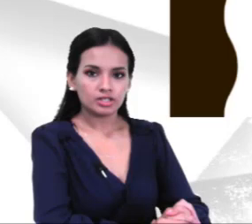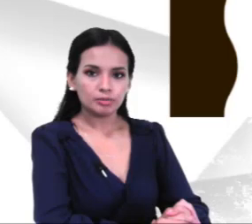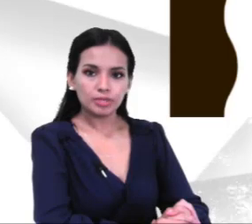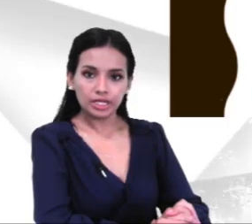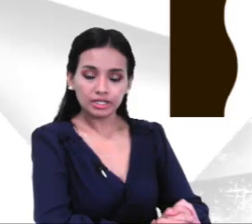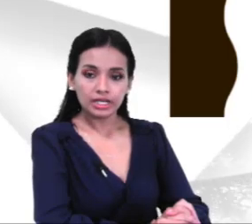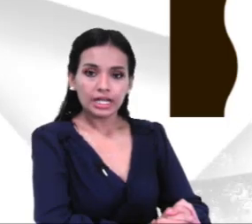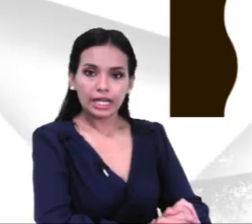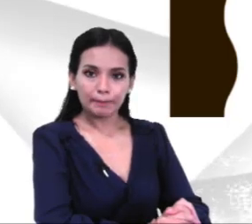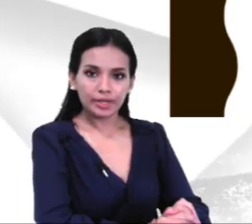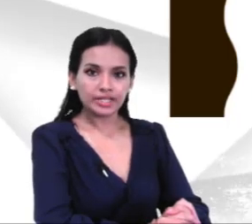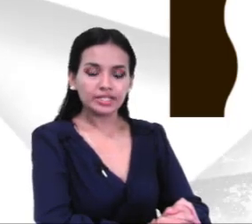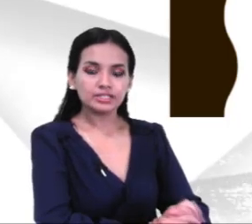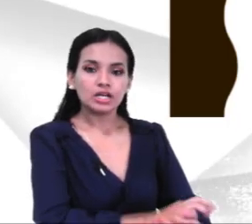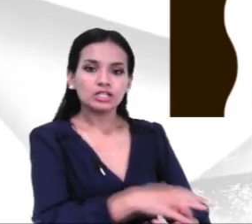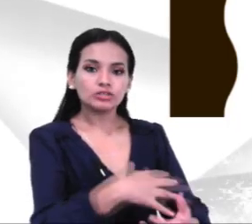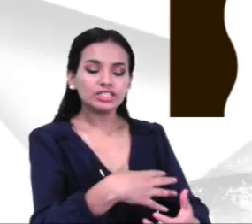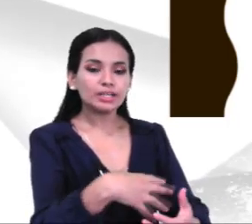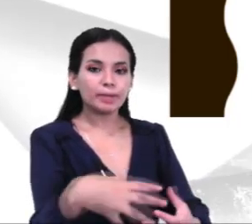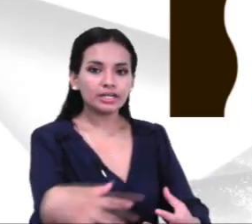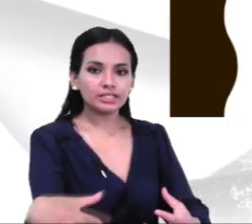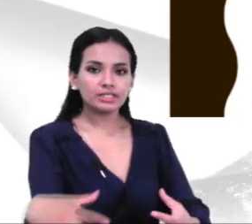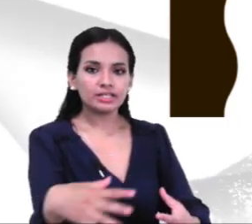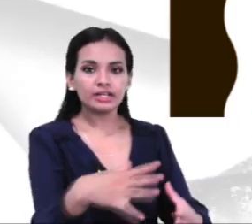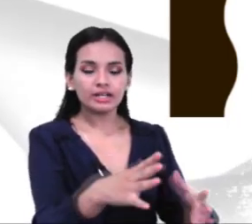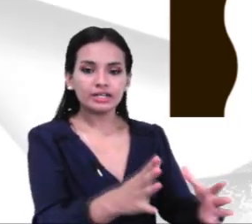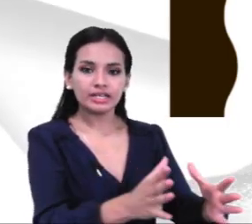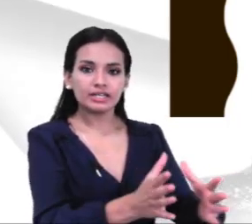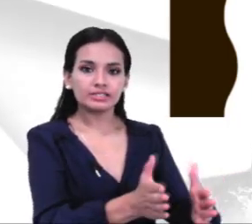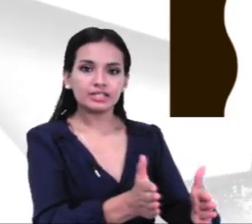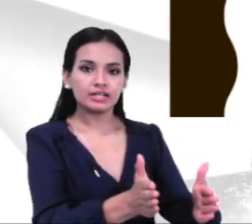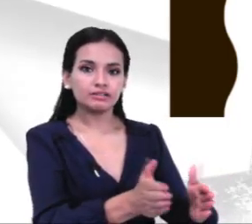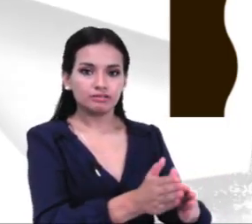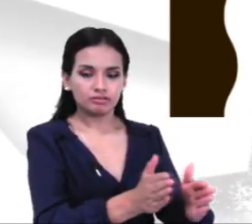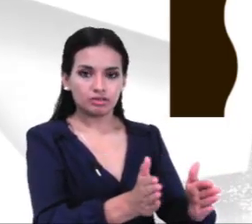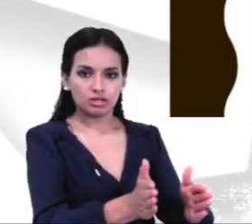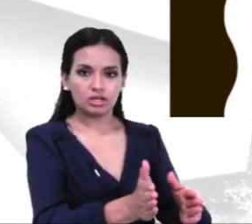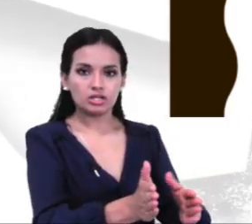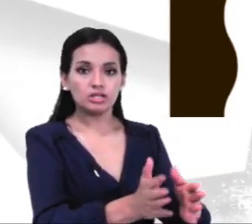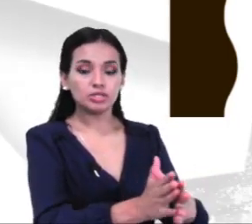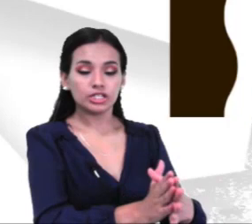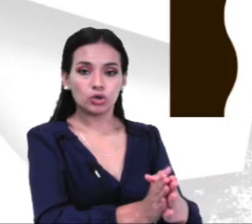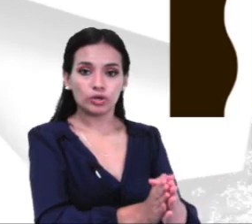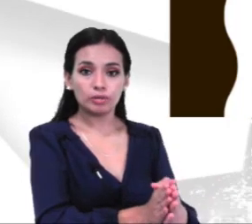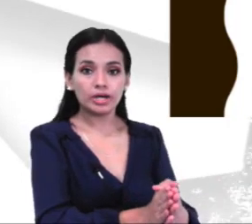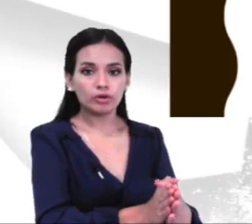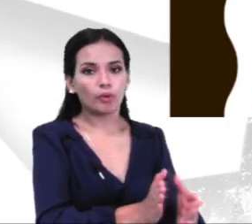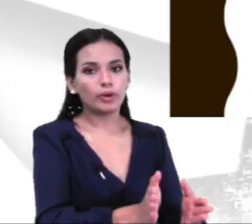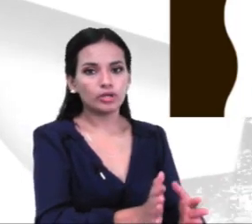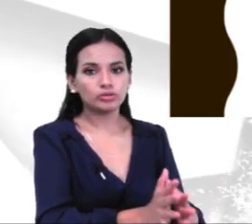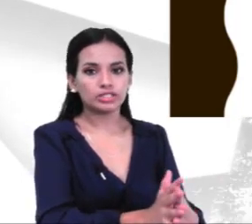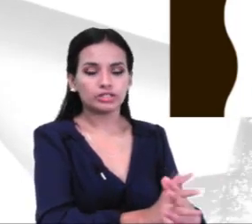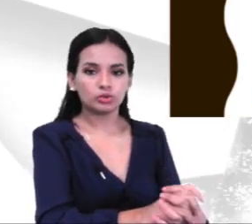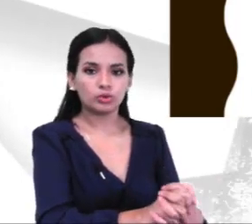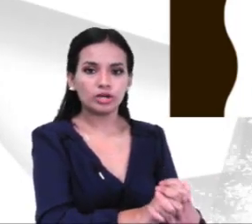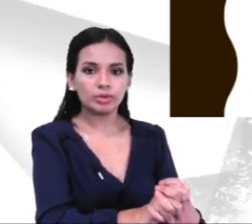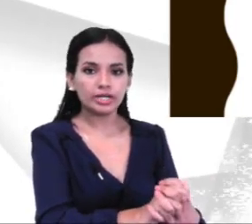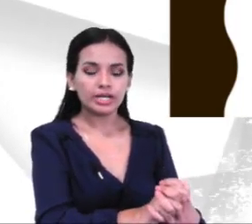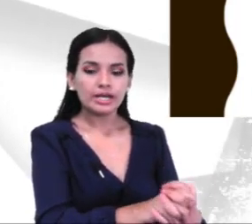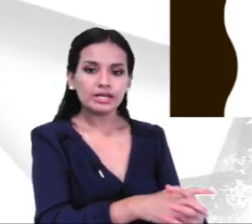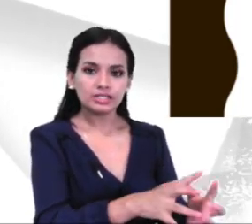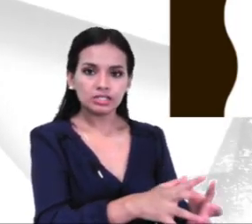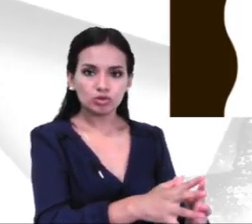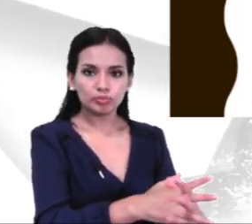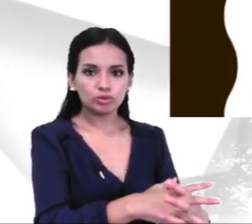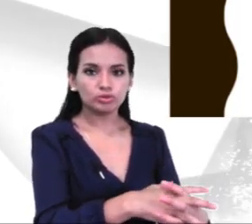bien las playas son esa parte de tierra que están en límites con el mar o en contacto con el